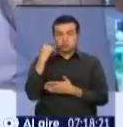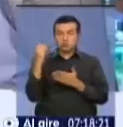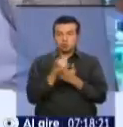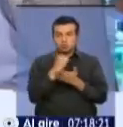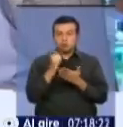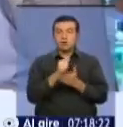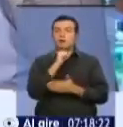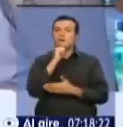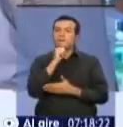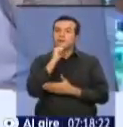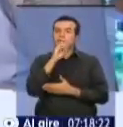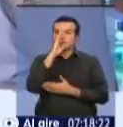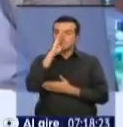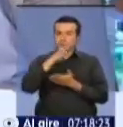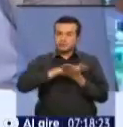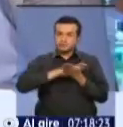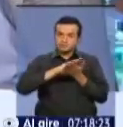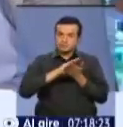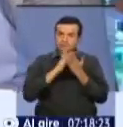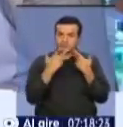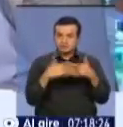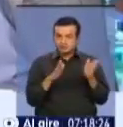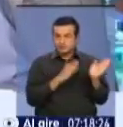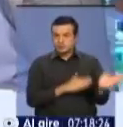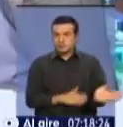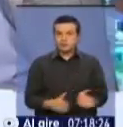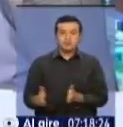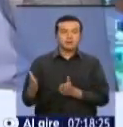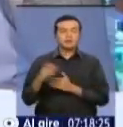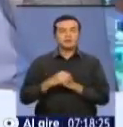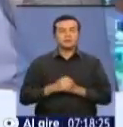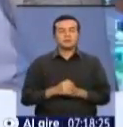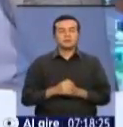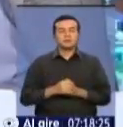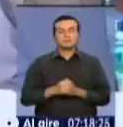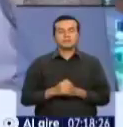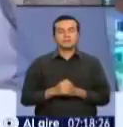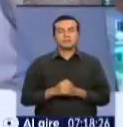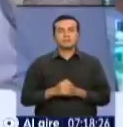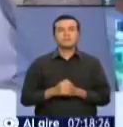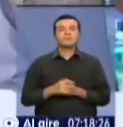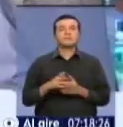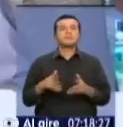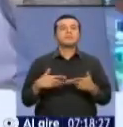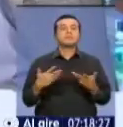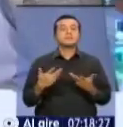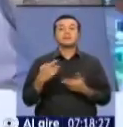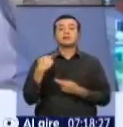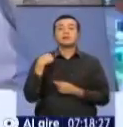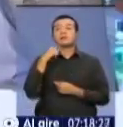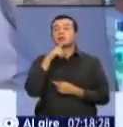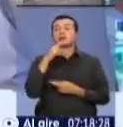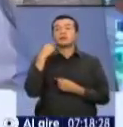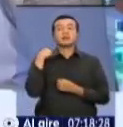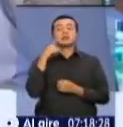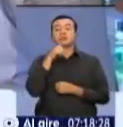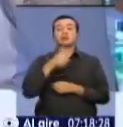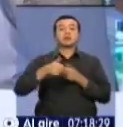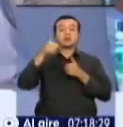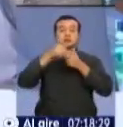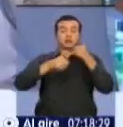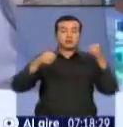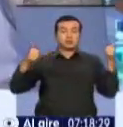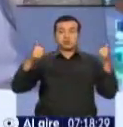la falta de transparencia. Pero daría la impresión que mientras no se asigne la responsabilidad de quien designa a las autoridades